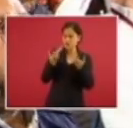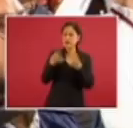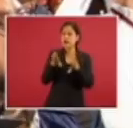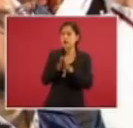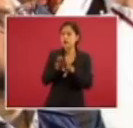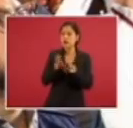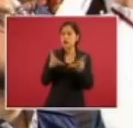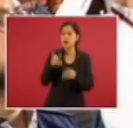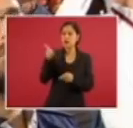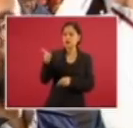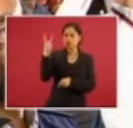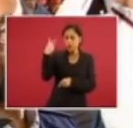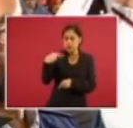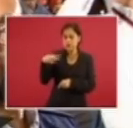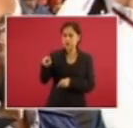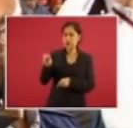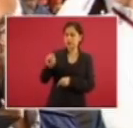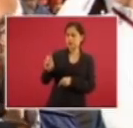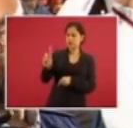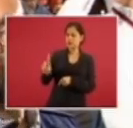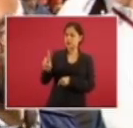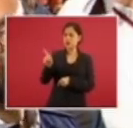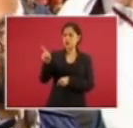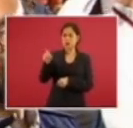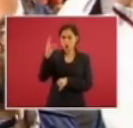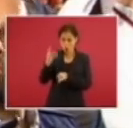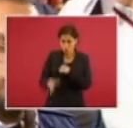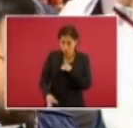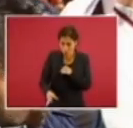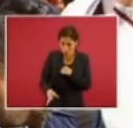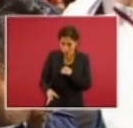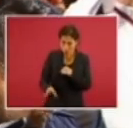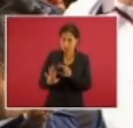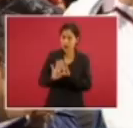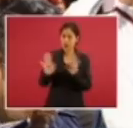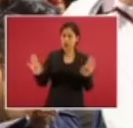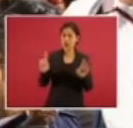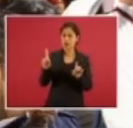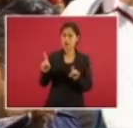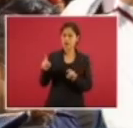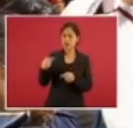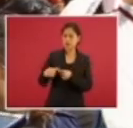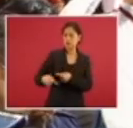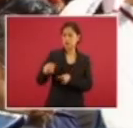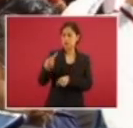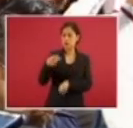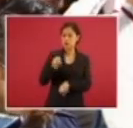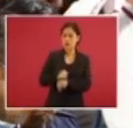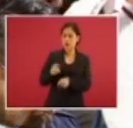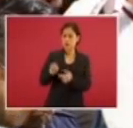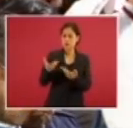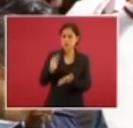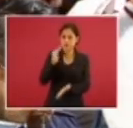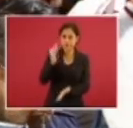esta gira que va a realizar el fin de semana será la última gira por estos días o estas dos semanas, no sé.